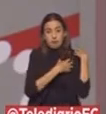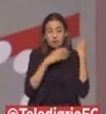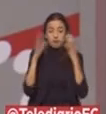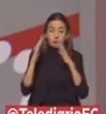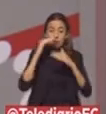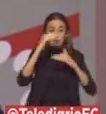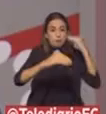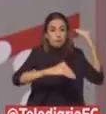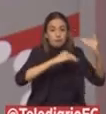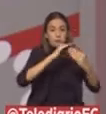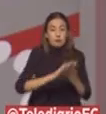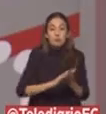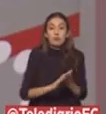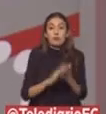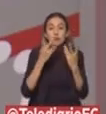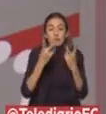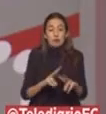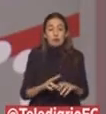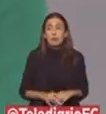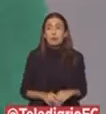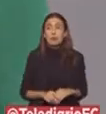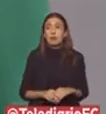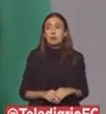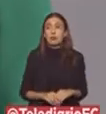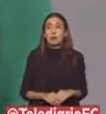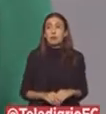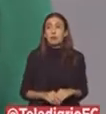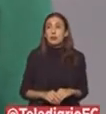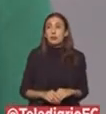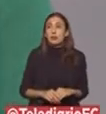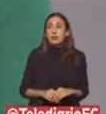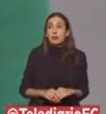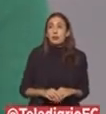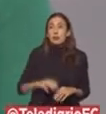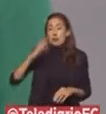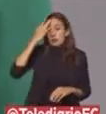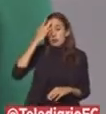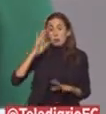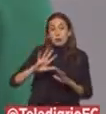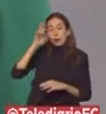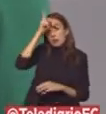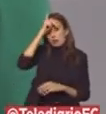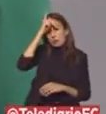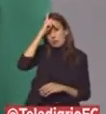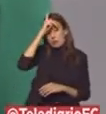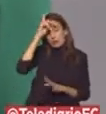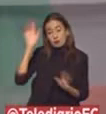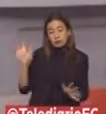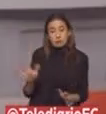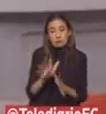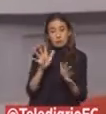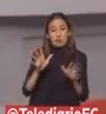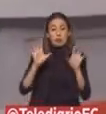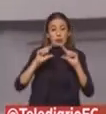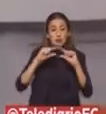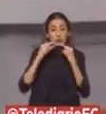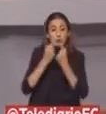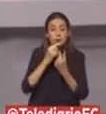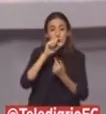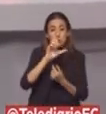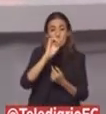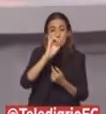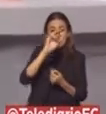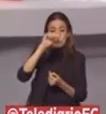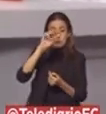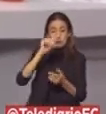no puedan ser en condiciones dignas en condiciones humanas pero ahí hay un contrasentido porque de alguna manera perú ha impulsado el grupo de lima y demás